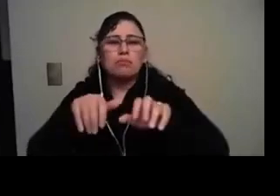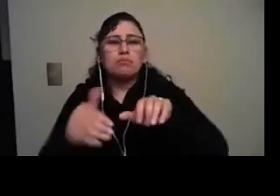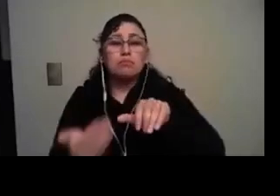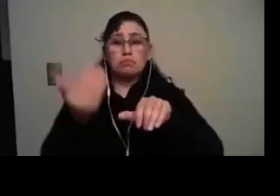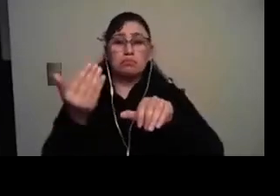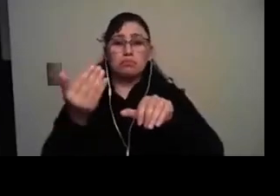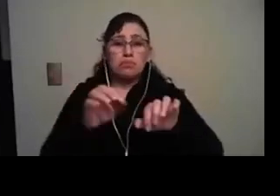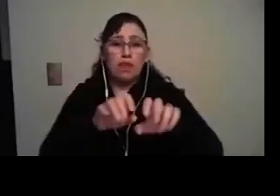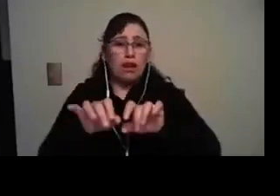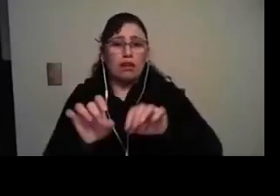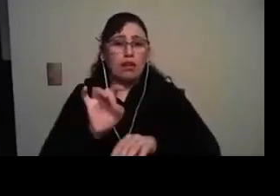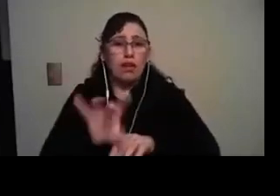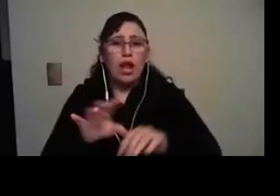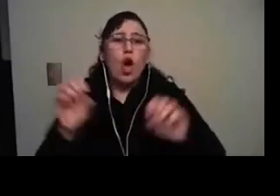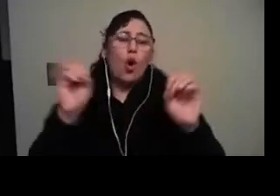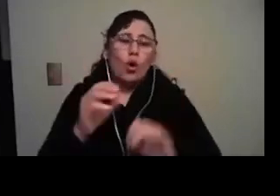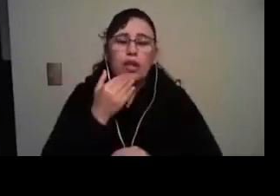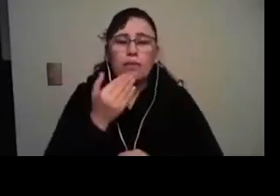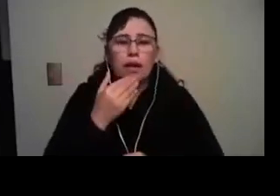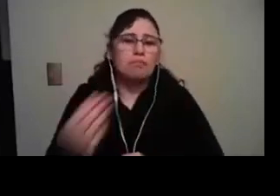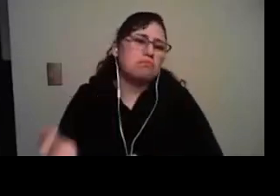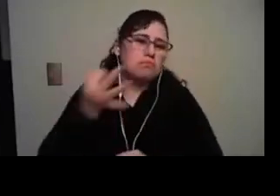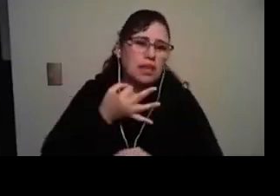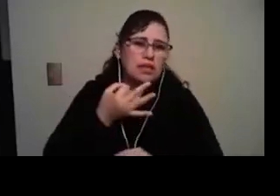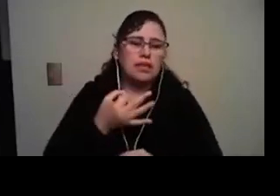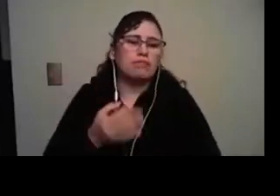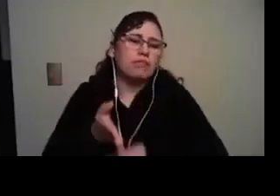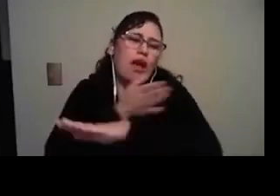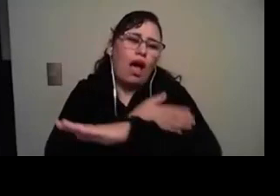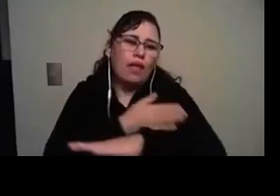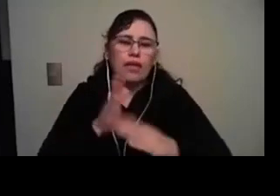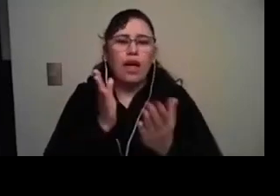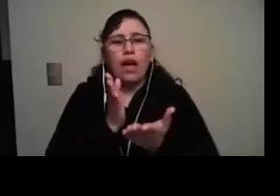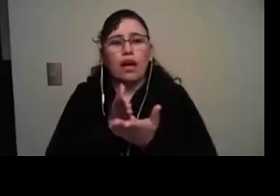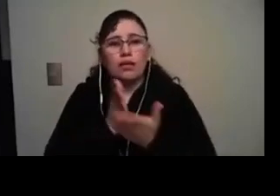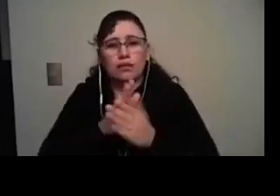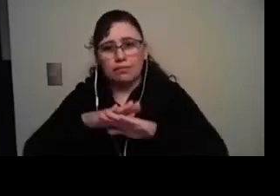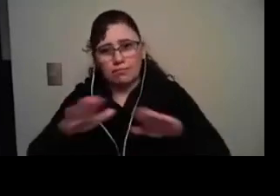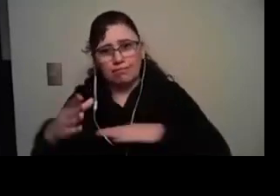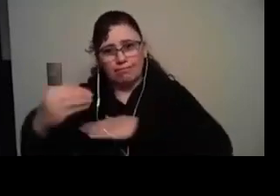o me la verbalizan en el mismo momento o al cierre, como ustedes prefieran, ¿ya?